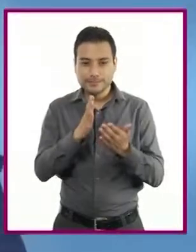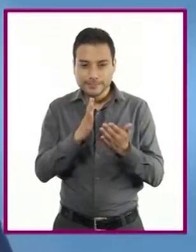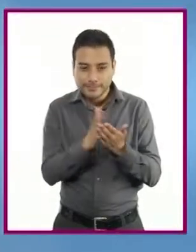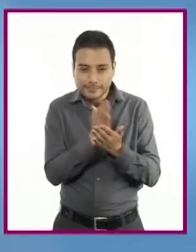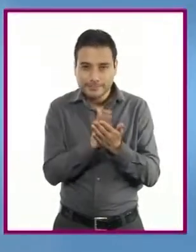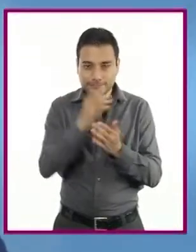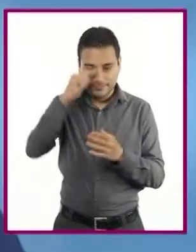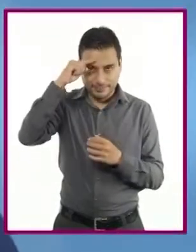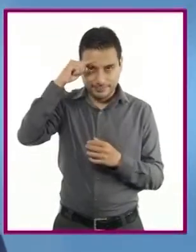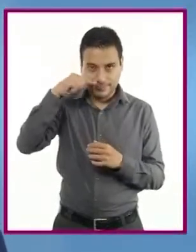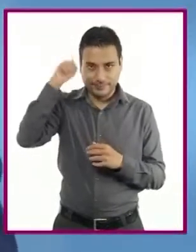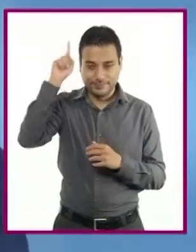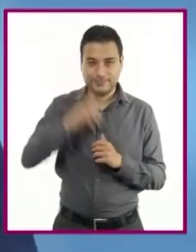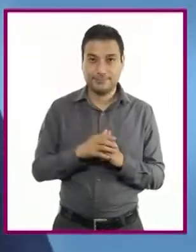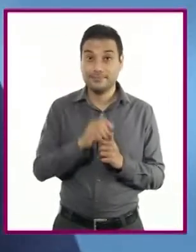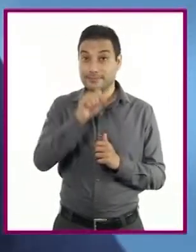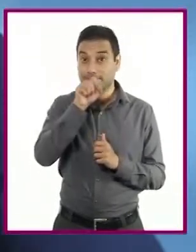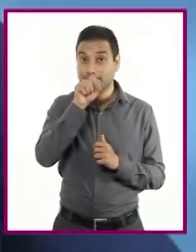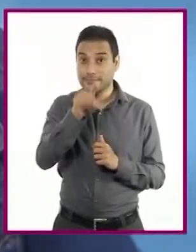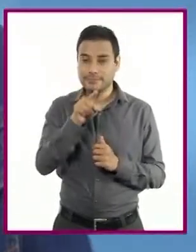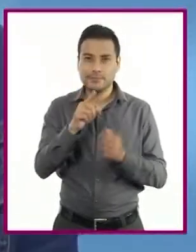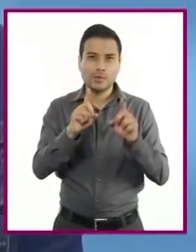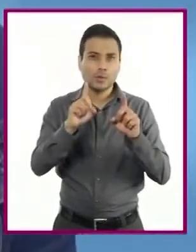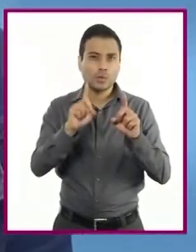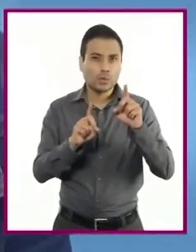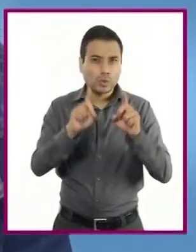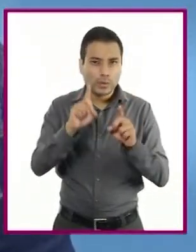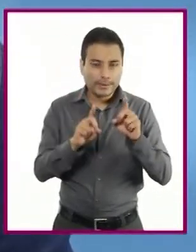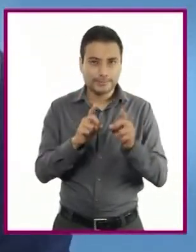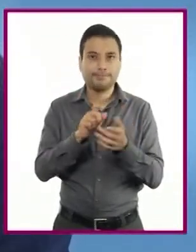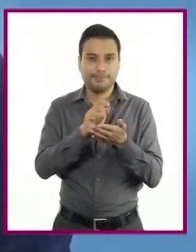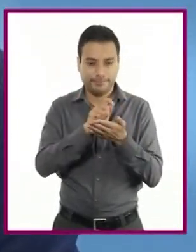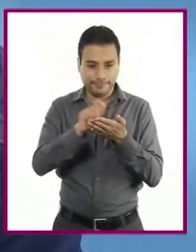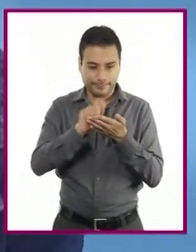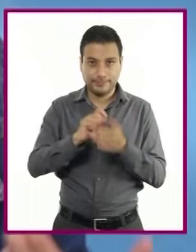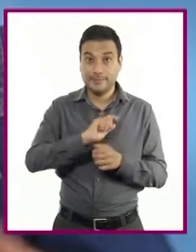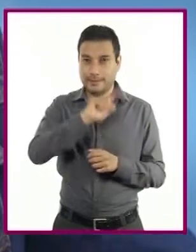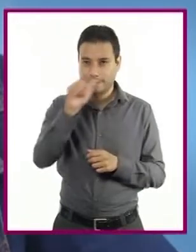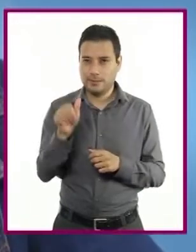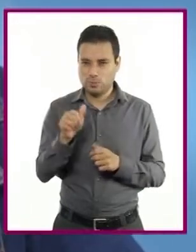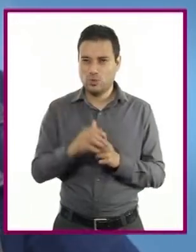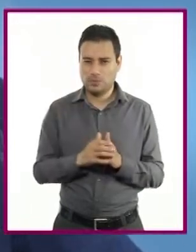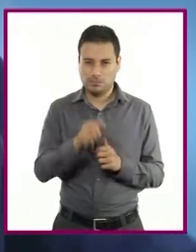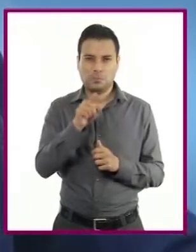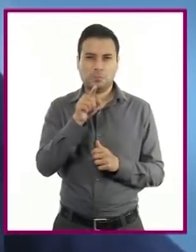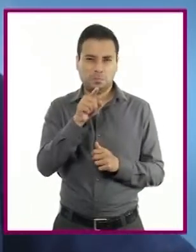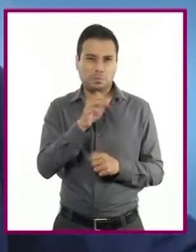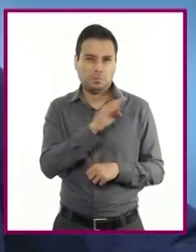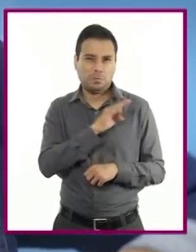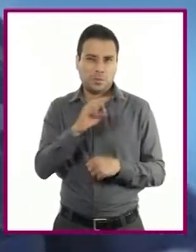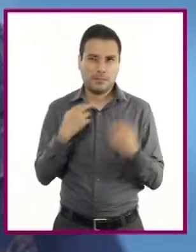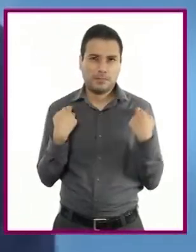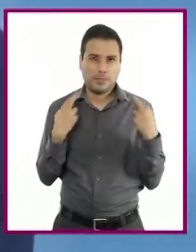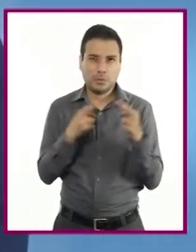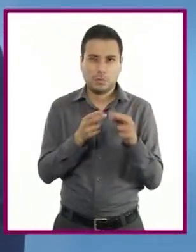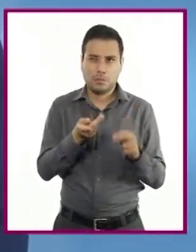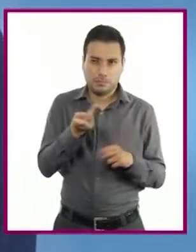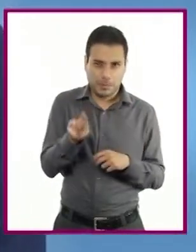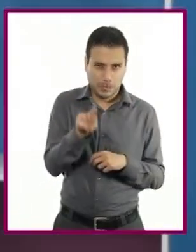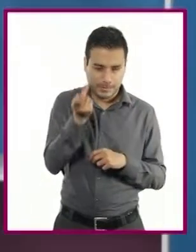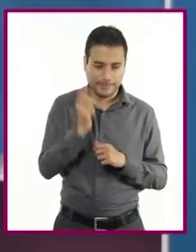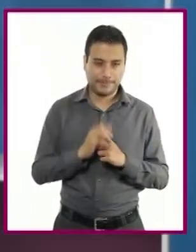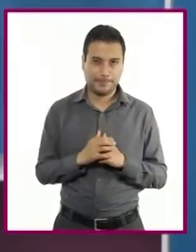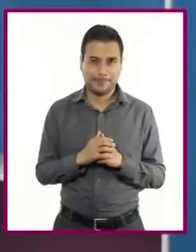fácilmente. También anoten sus dudas para que posteriormente las puedan resolver con ayuda de sus profesores y